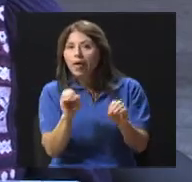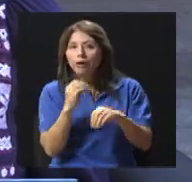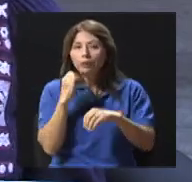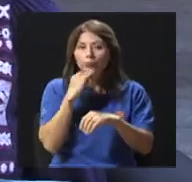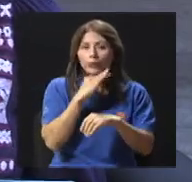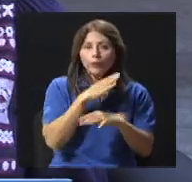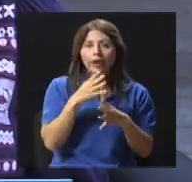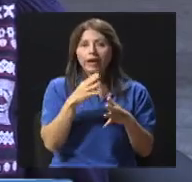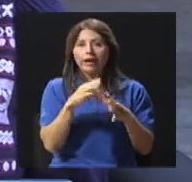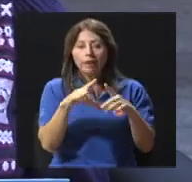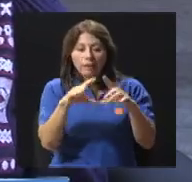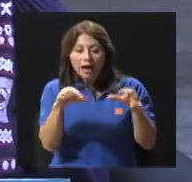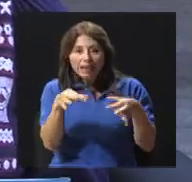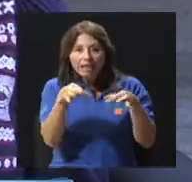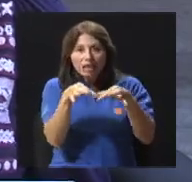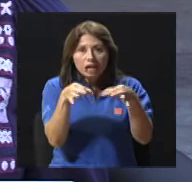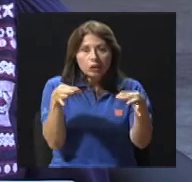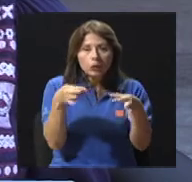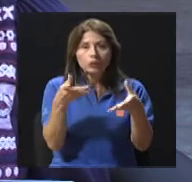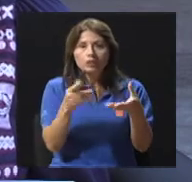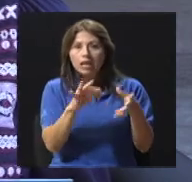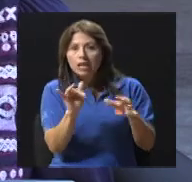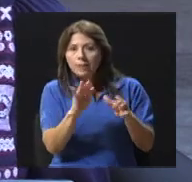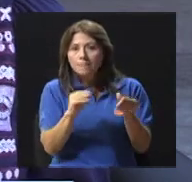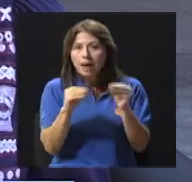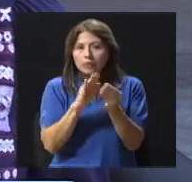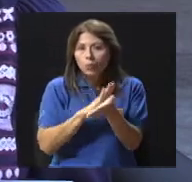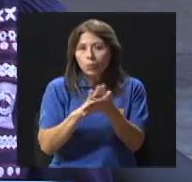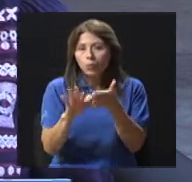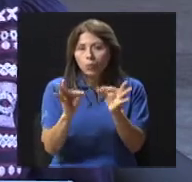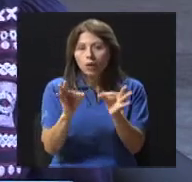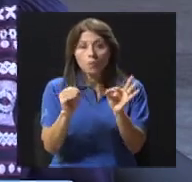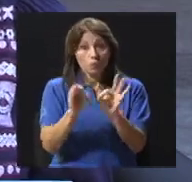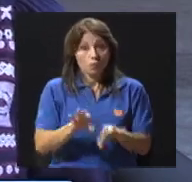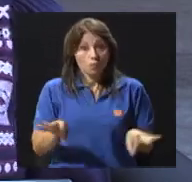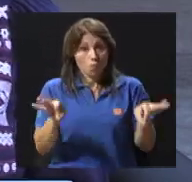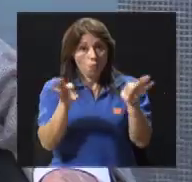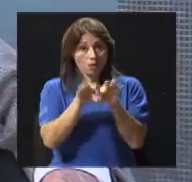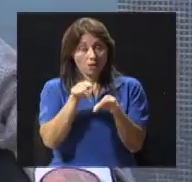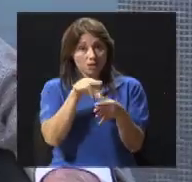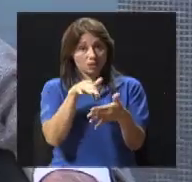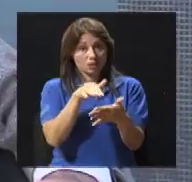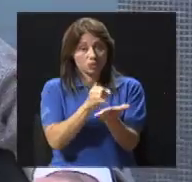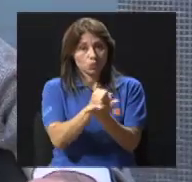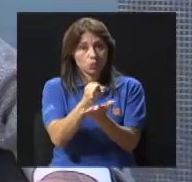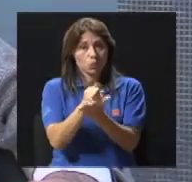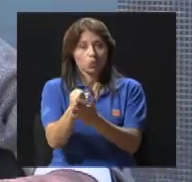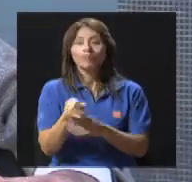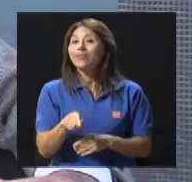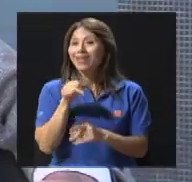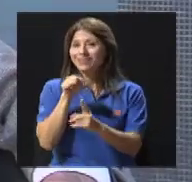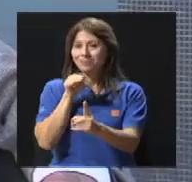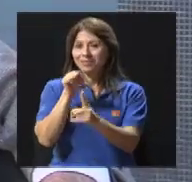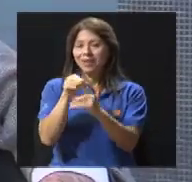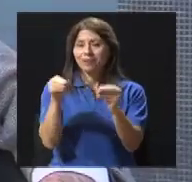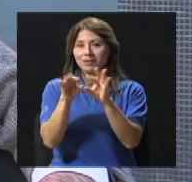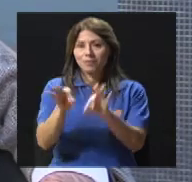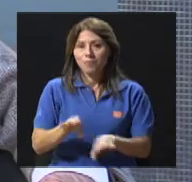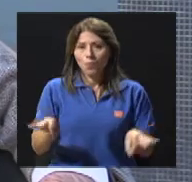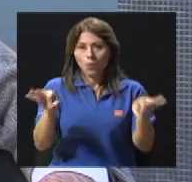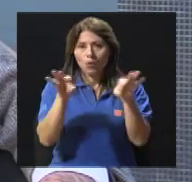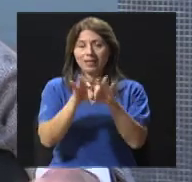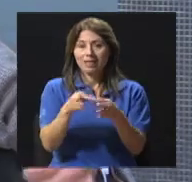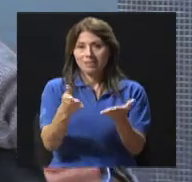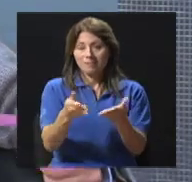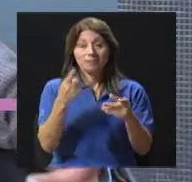en el sodio en nuestro país. Entonces, podríamos decir que es muy valioso este tipo de estudios. Ese es quizá el mensaje más importante que hay que transmitir a